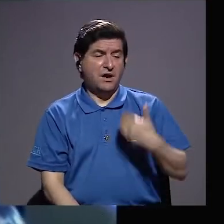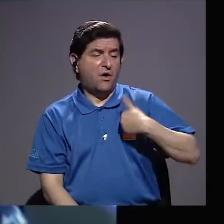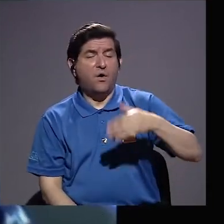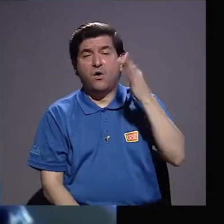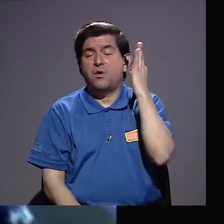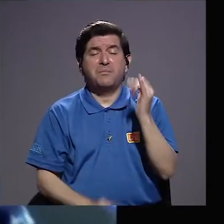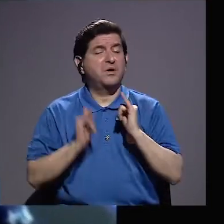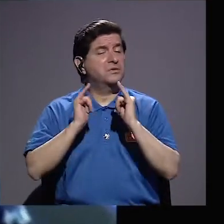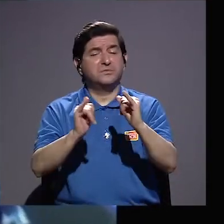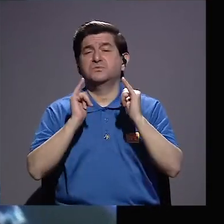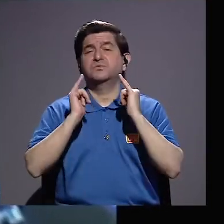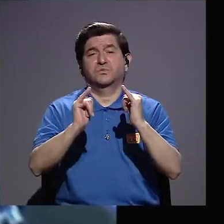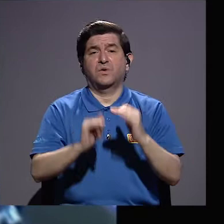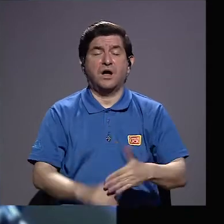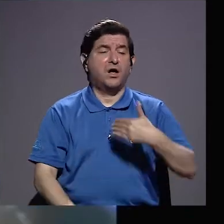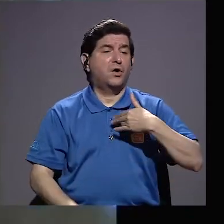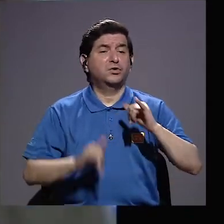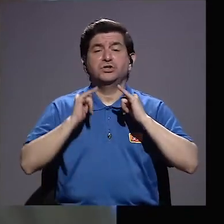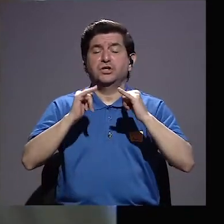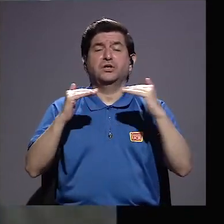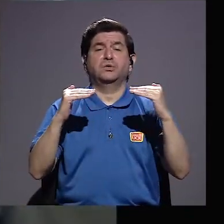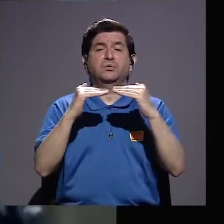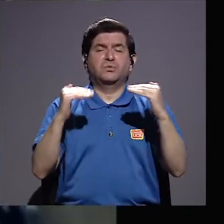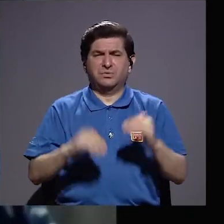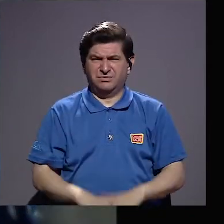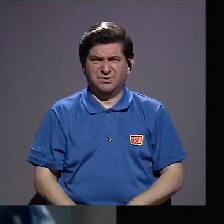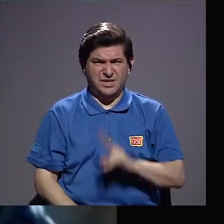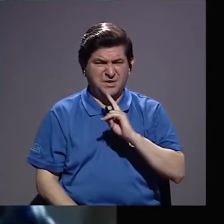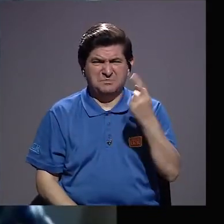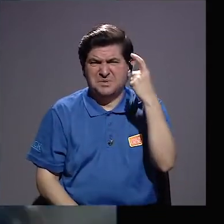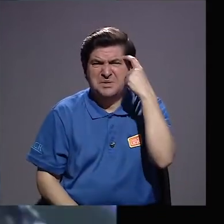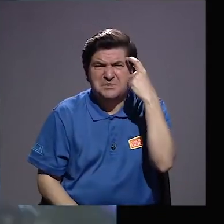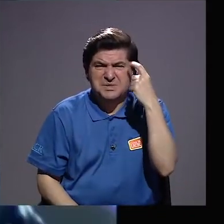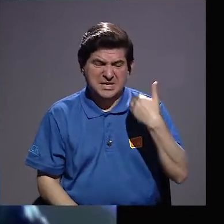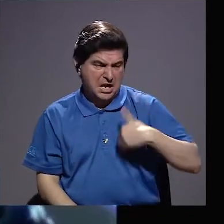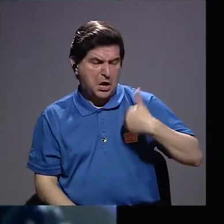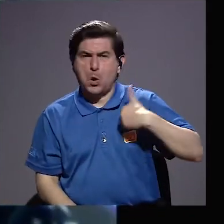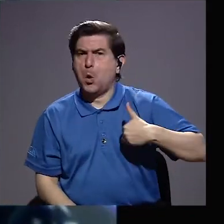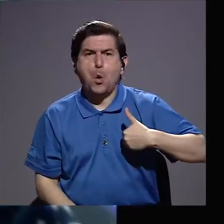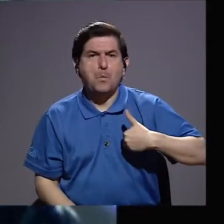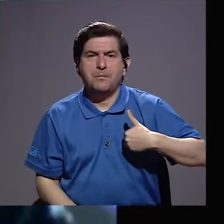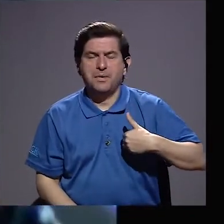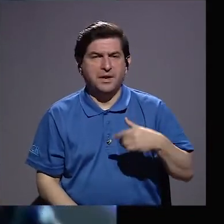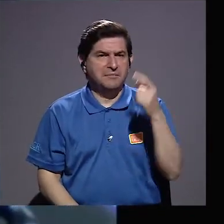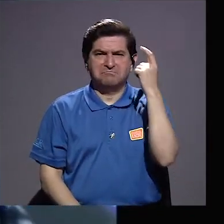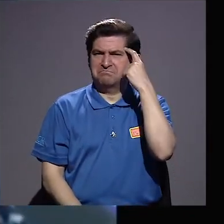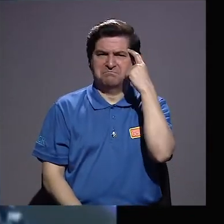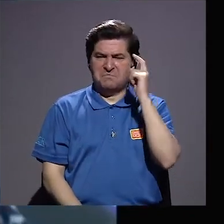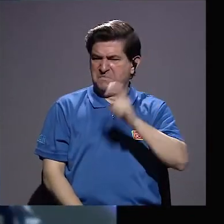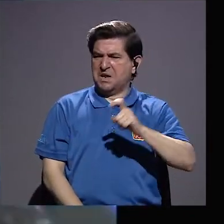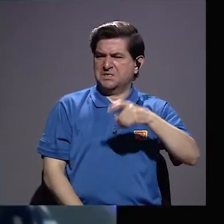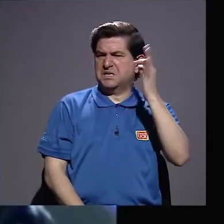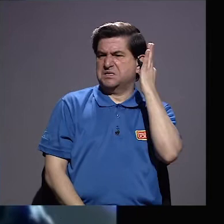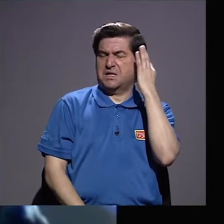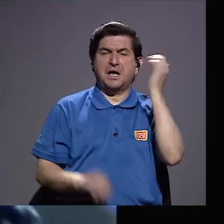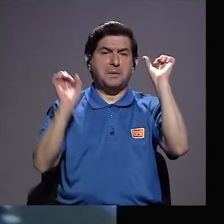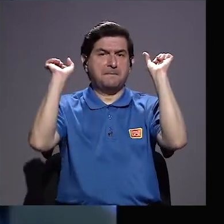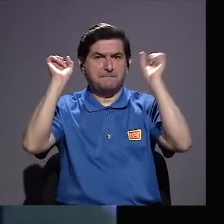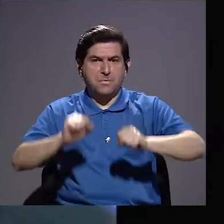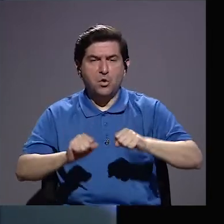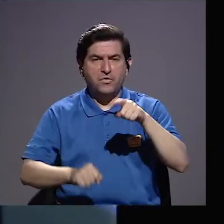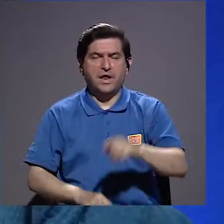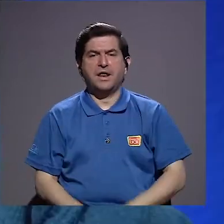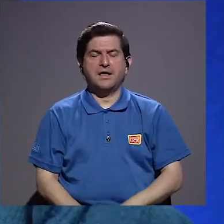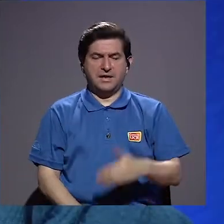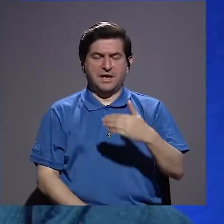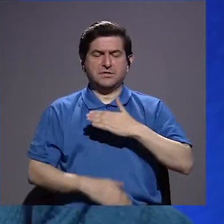son iguales o tienen igualdad, están pensando realmente en el hombre y no pensando qué necesitan las mujeres para poder gozar de la